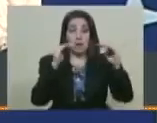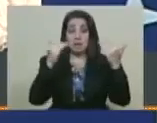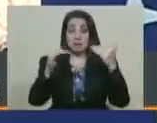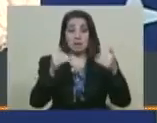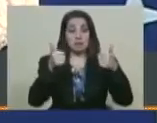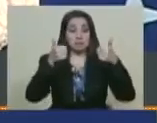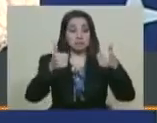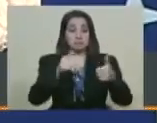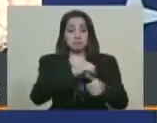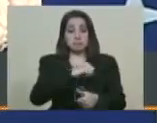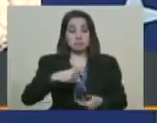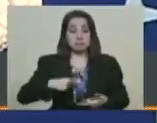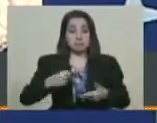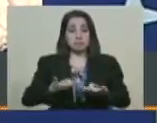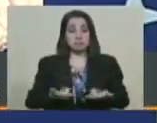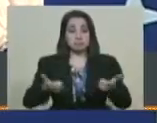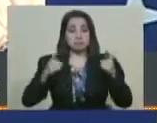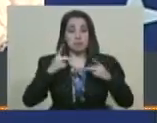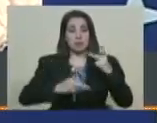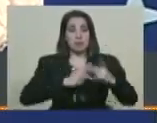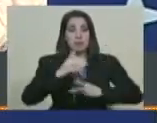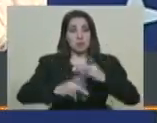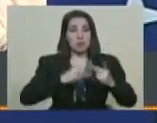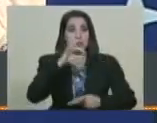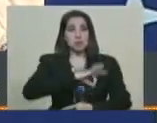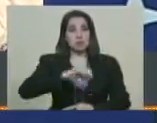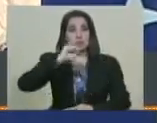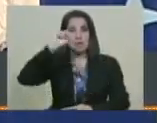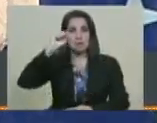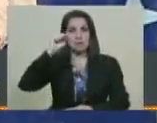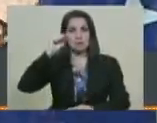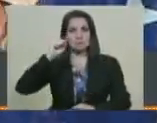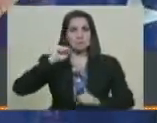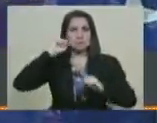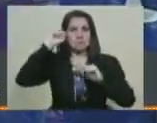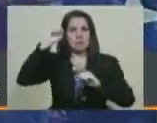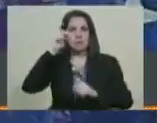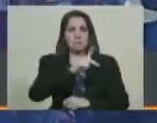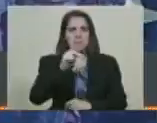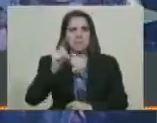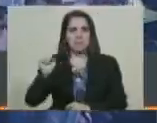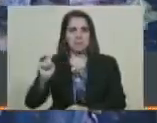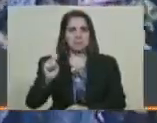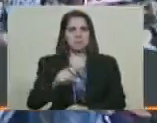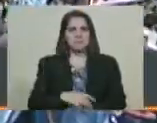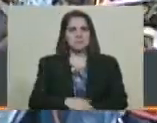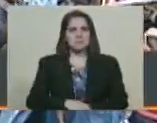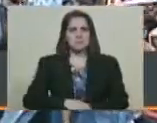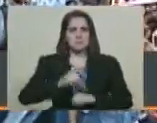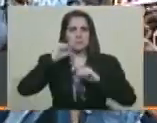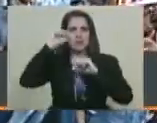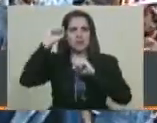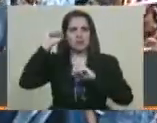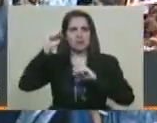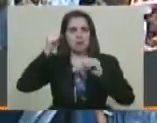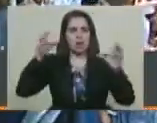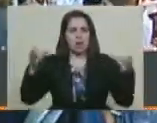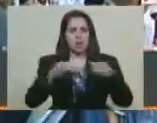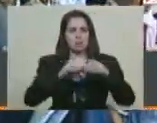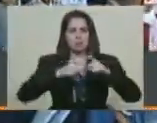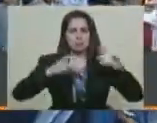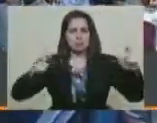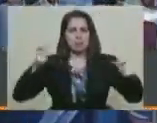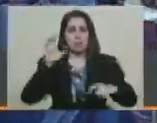soberana, productiva, una patria socialista. ¡Que viva el PPT! ¡Que viva el Frente Amplio de la